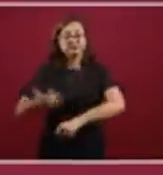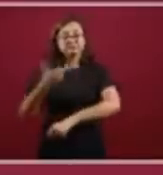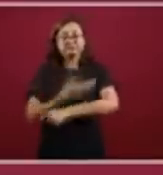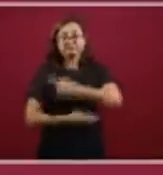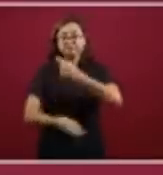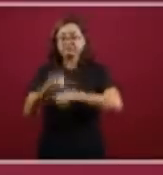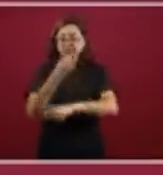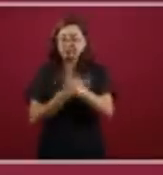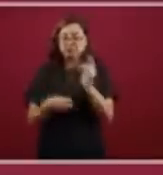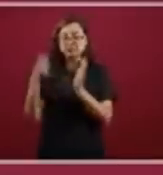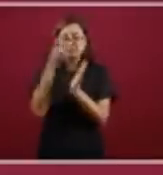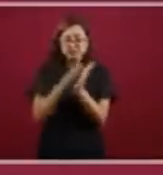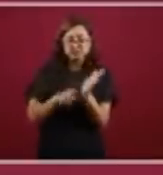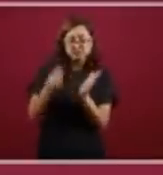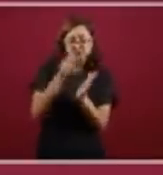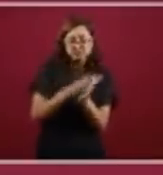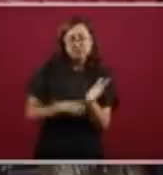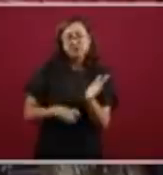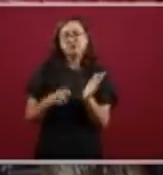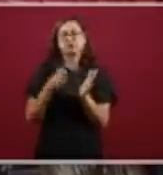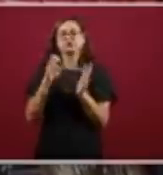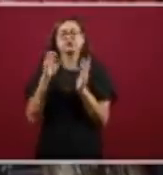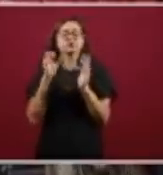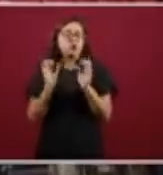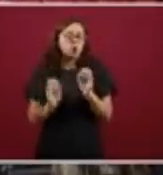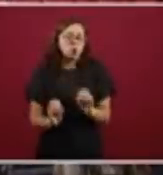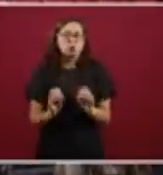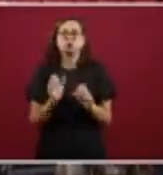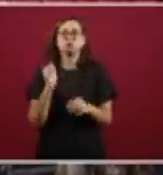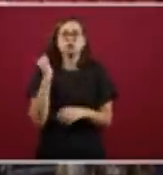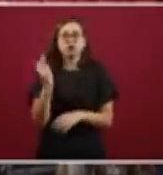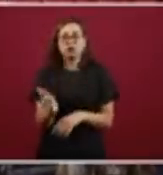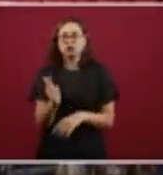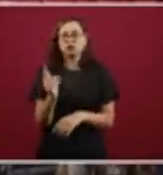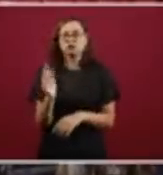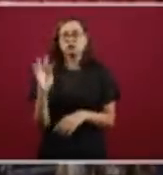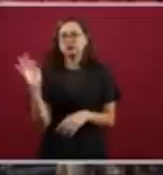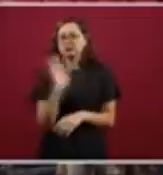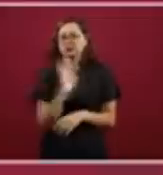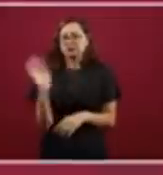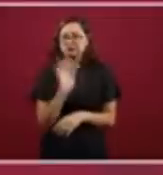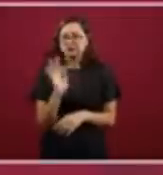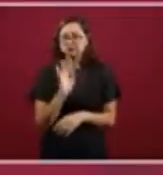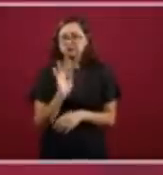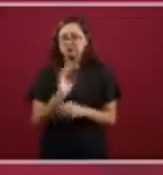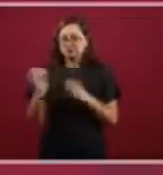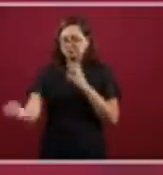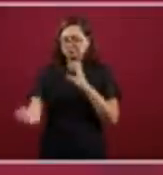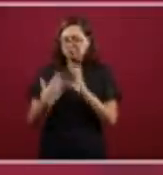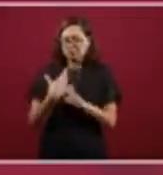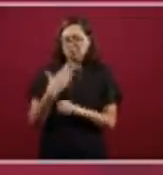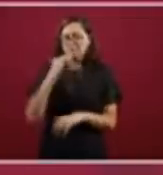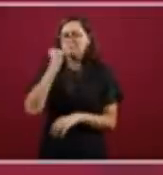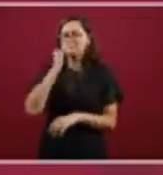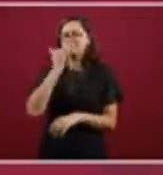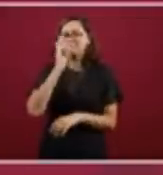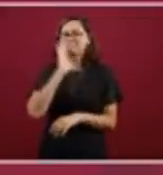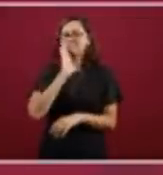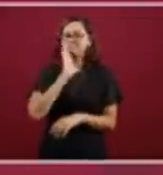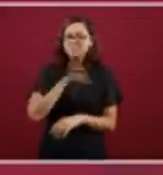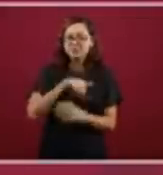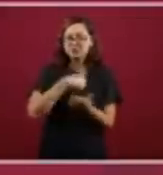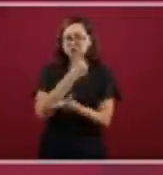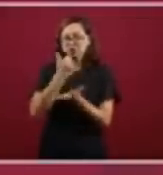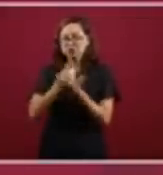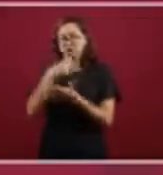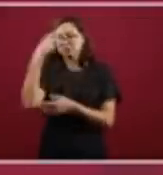alguna corrección, por ejemplo, lo que comentábamos, alguien que aún no le haya caído su depósito, no solo de la Ciudad de